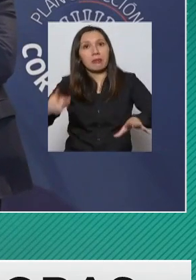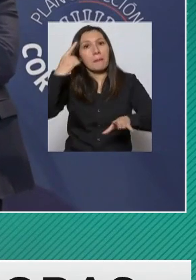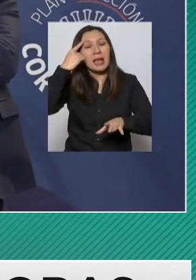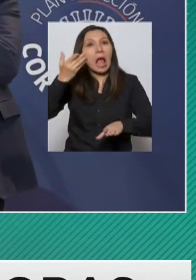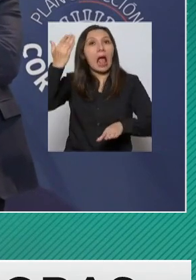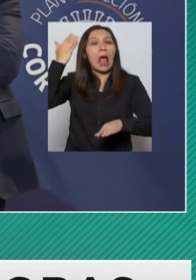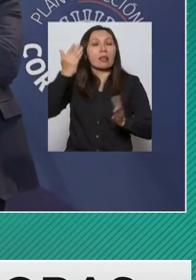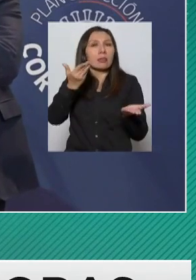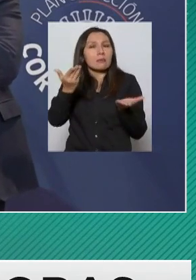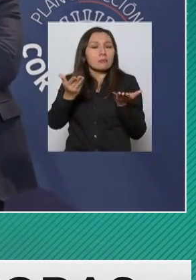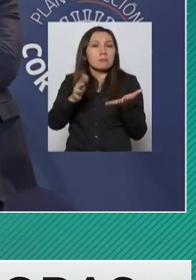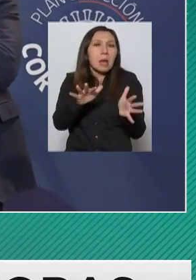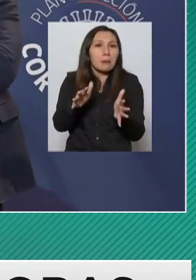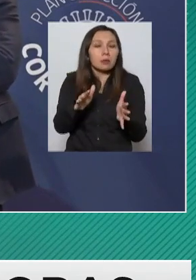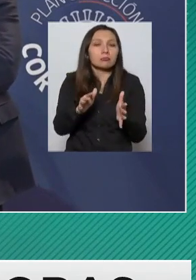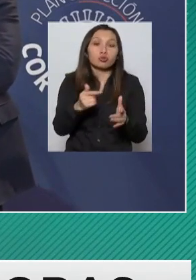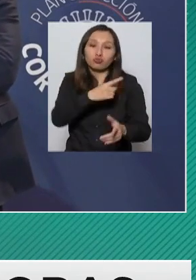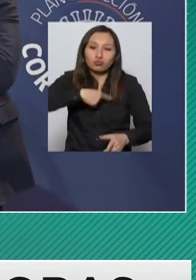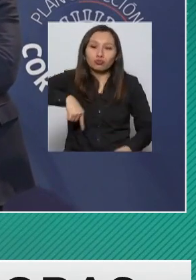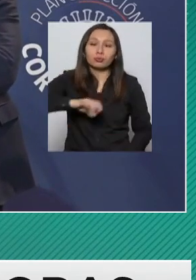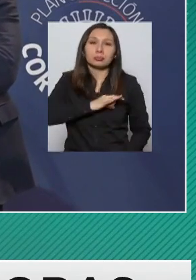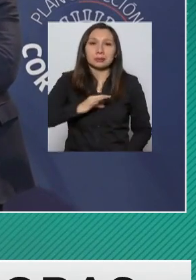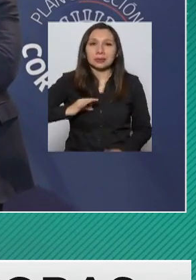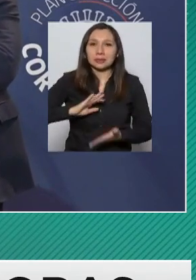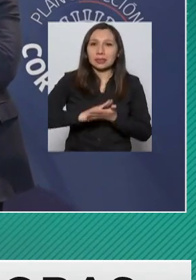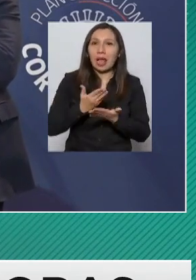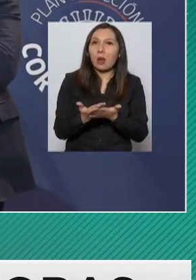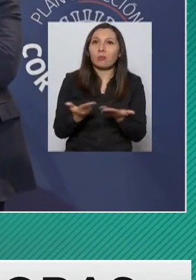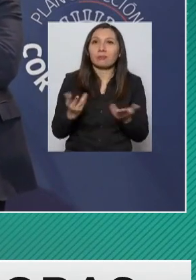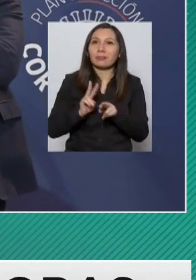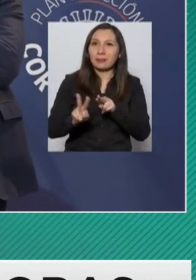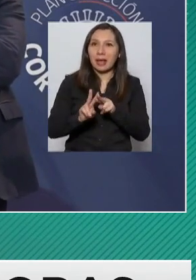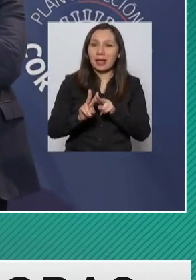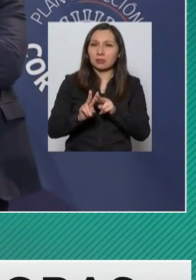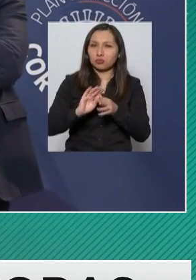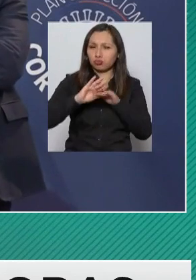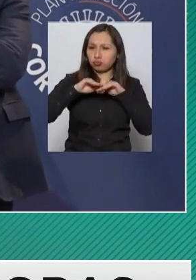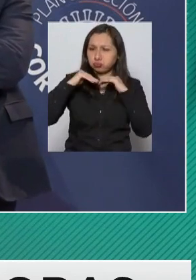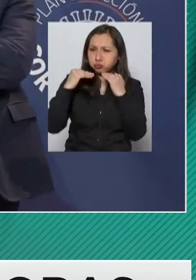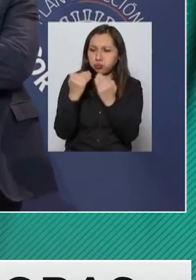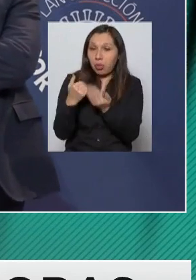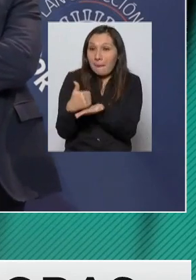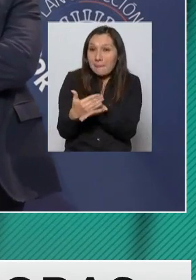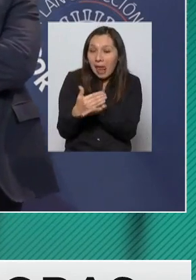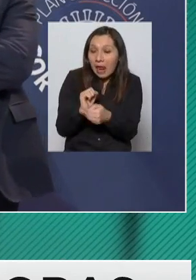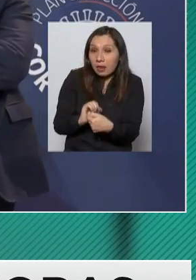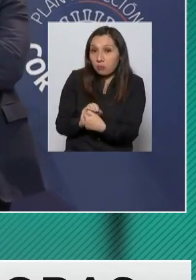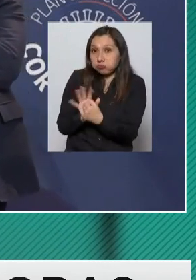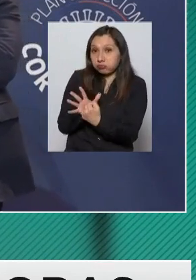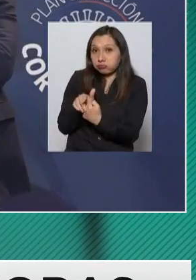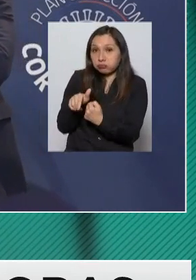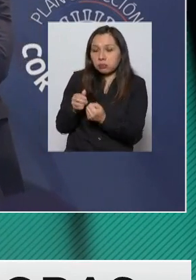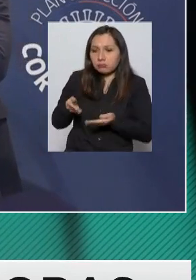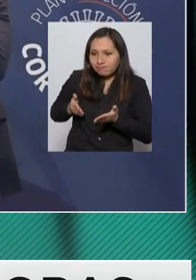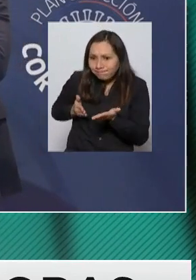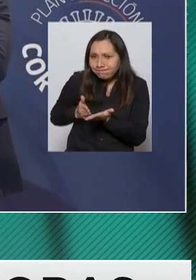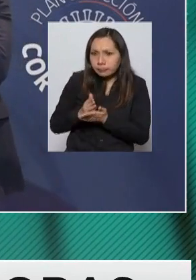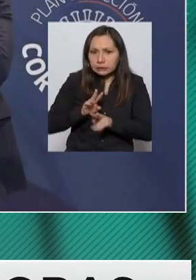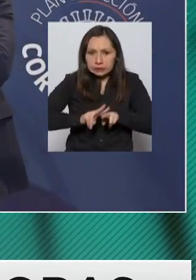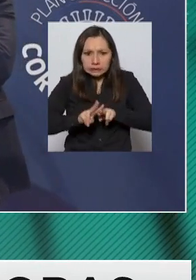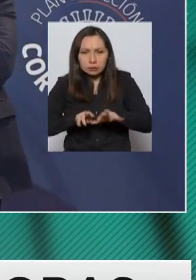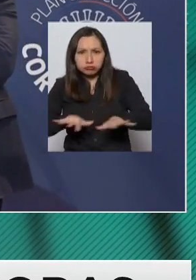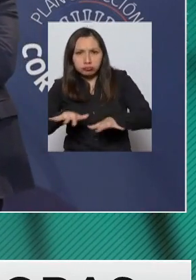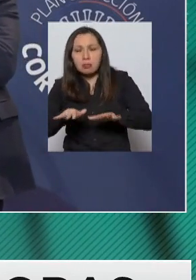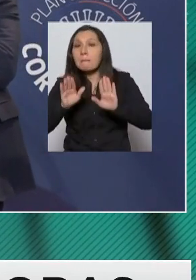nosotros como ministerio de salud lo que estamos haciendo es poner todo nuestro plan de coronavirus en ejecución tal